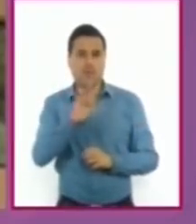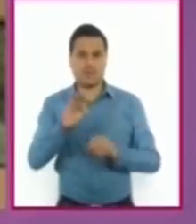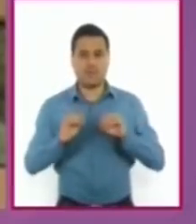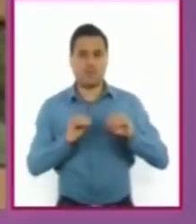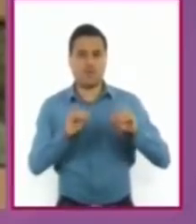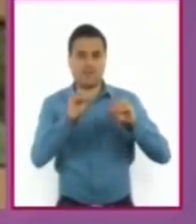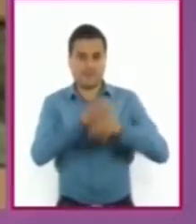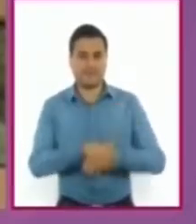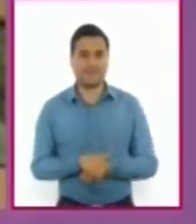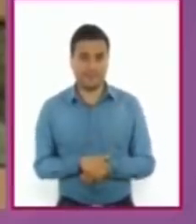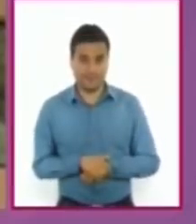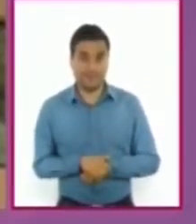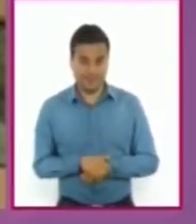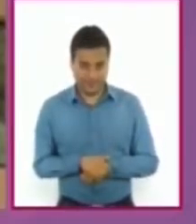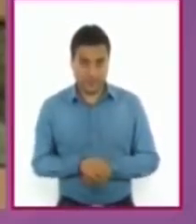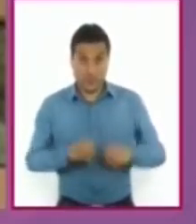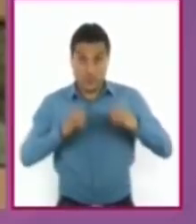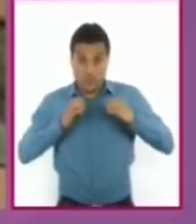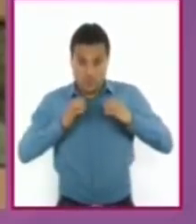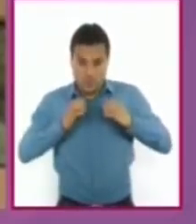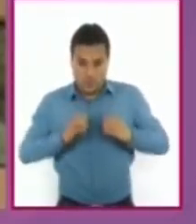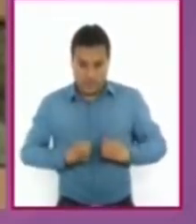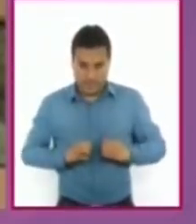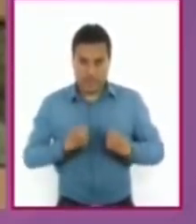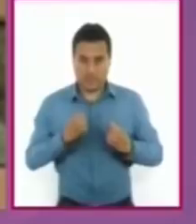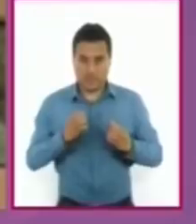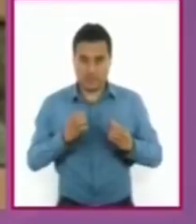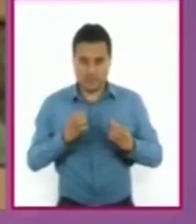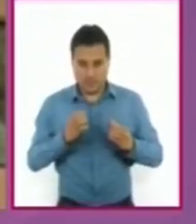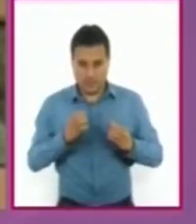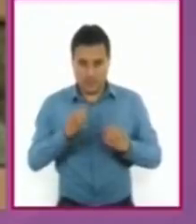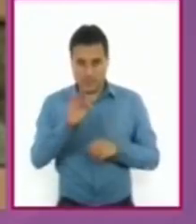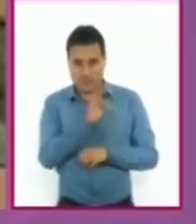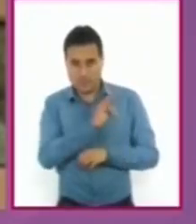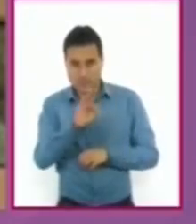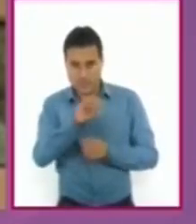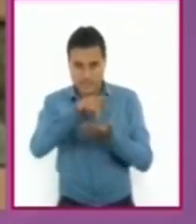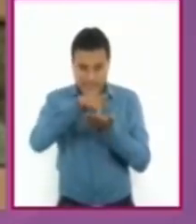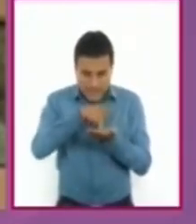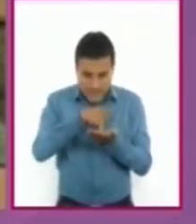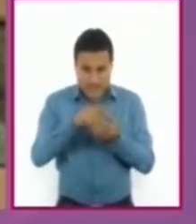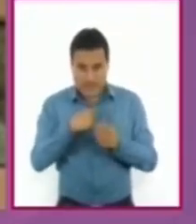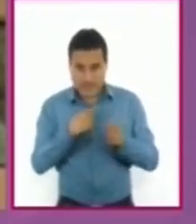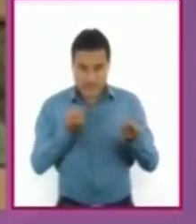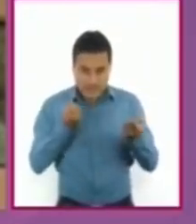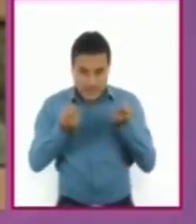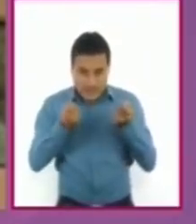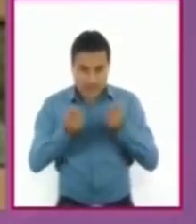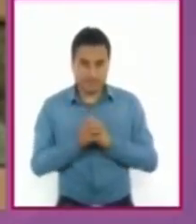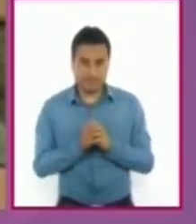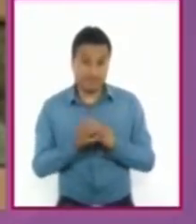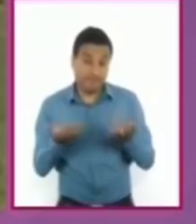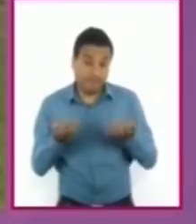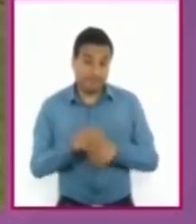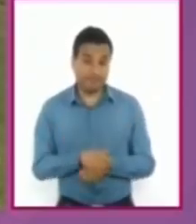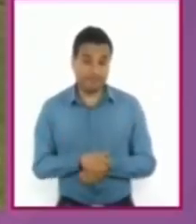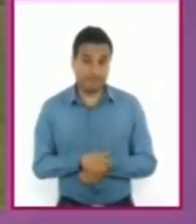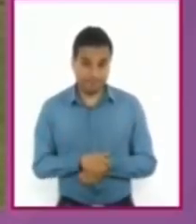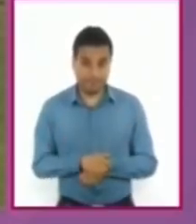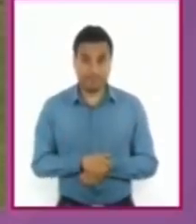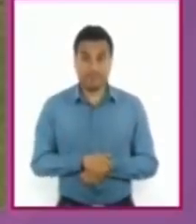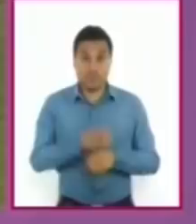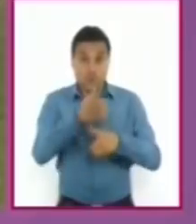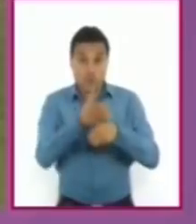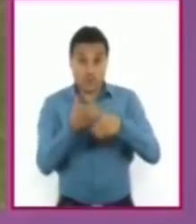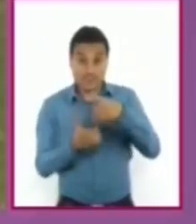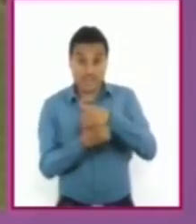de su propio peso y la tensión de las cuerdas que sostienen las argollas. En efecto, en un mismo objeto